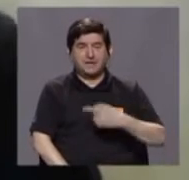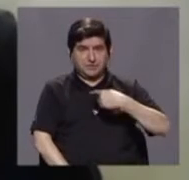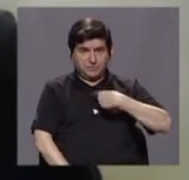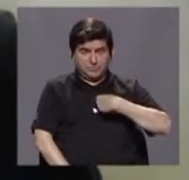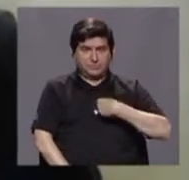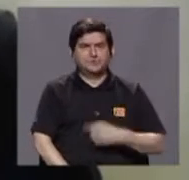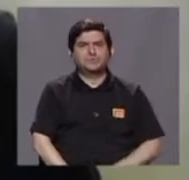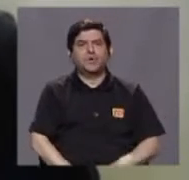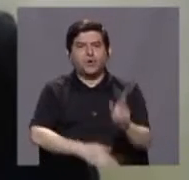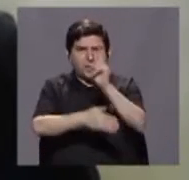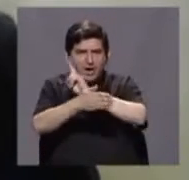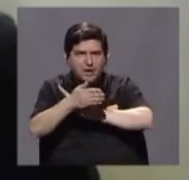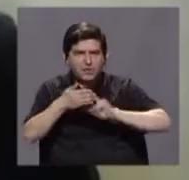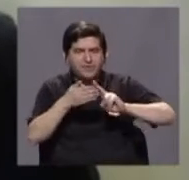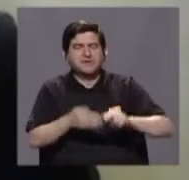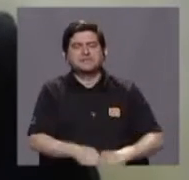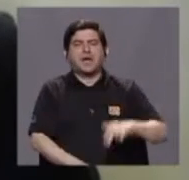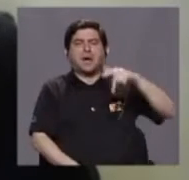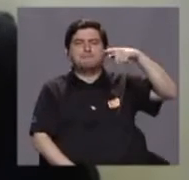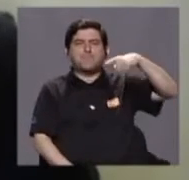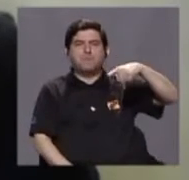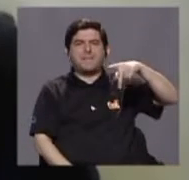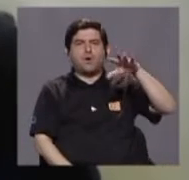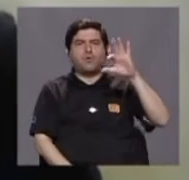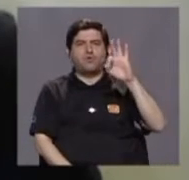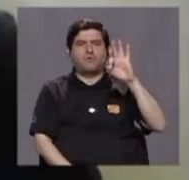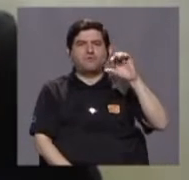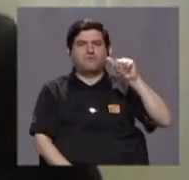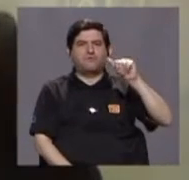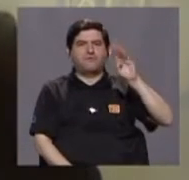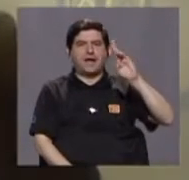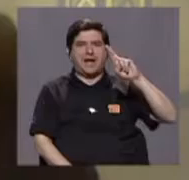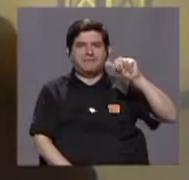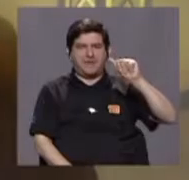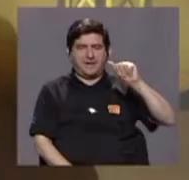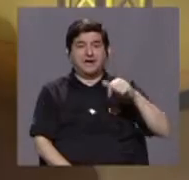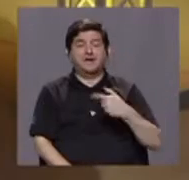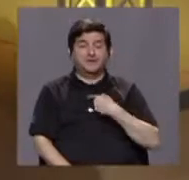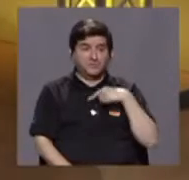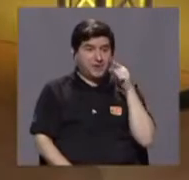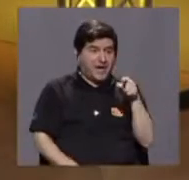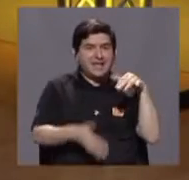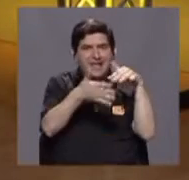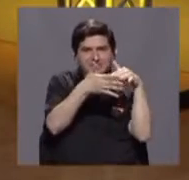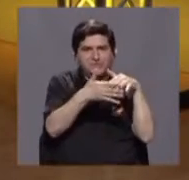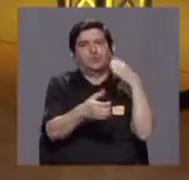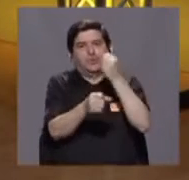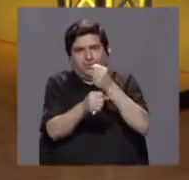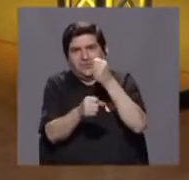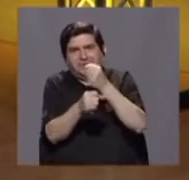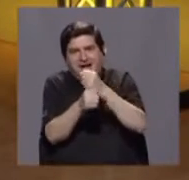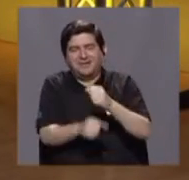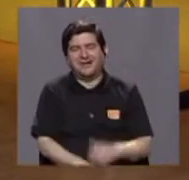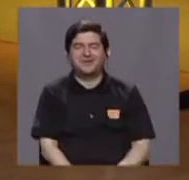Universidad Pompeu Fabra, de la que estudio y trabajo, que diría que. O sea